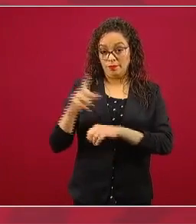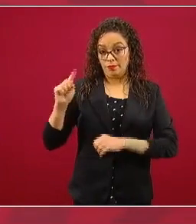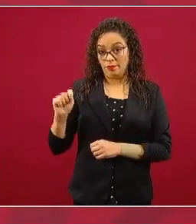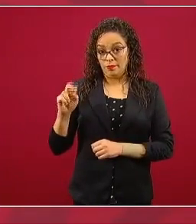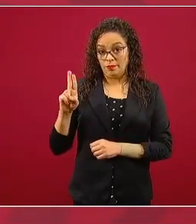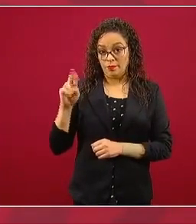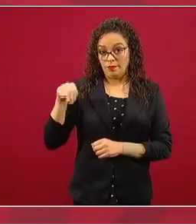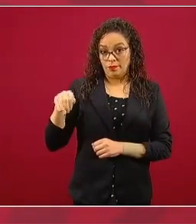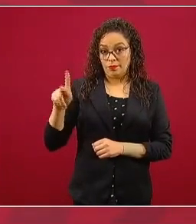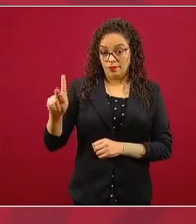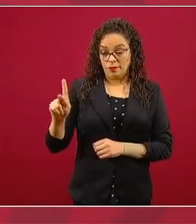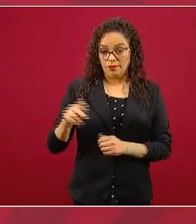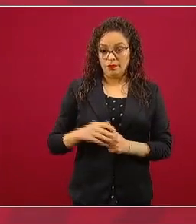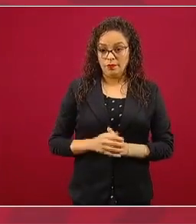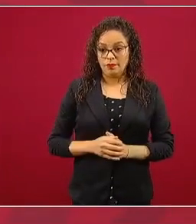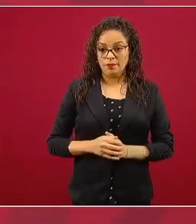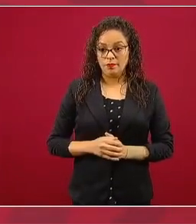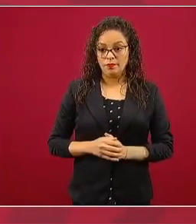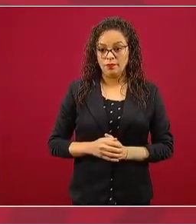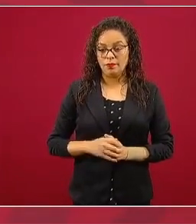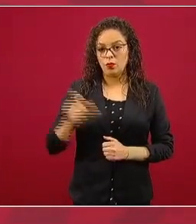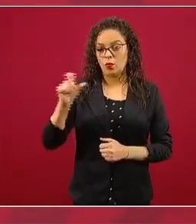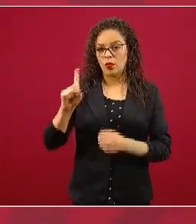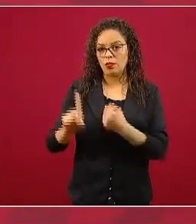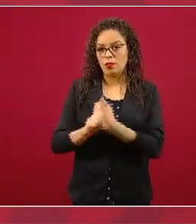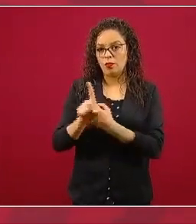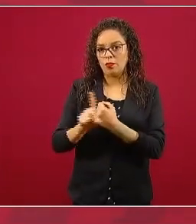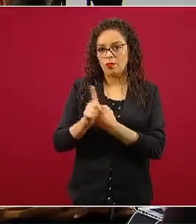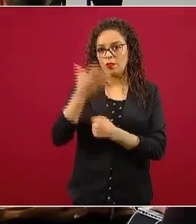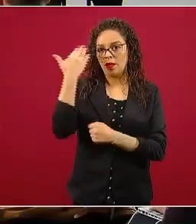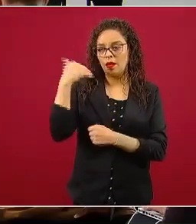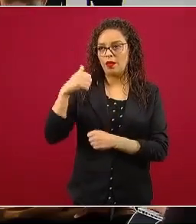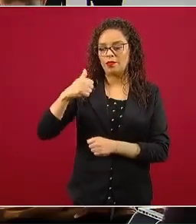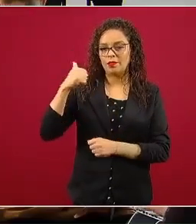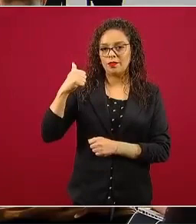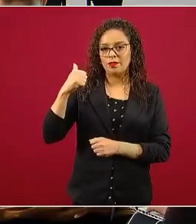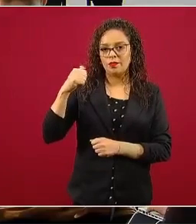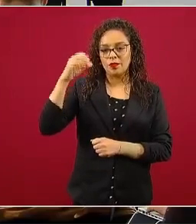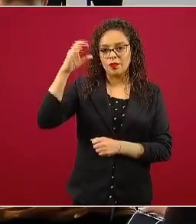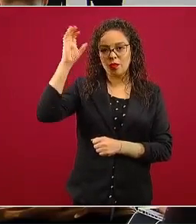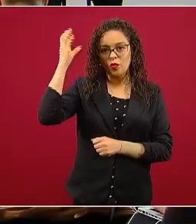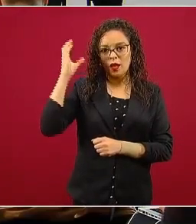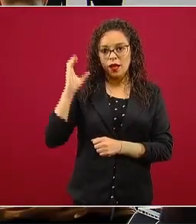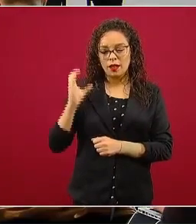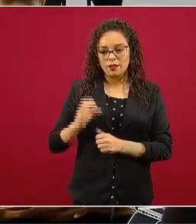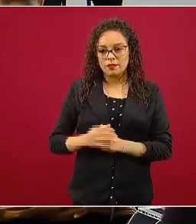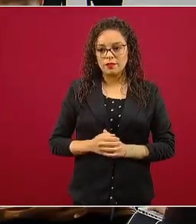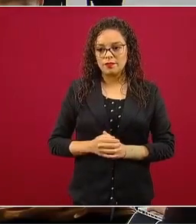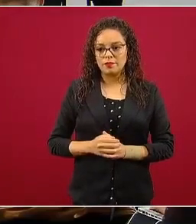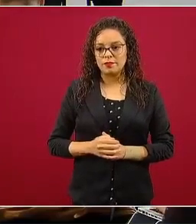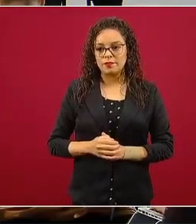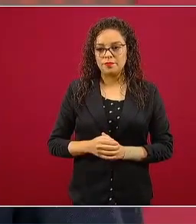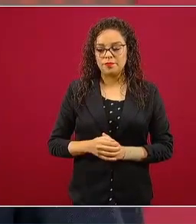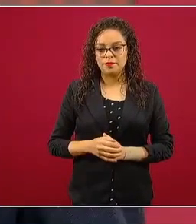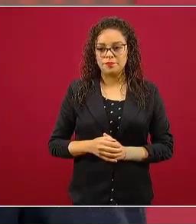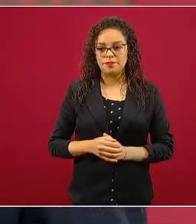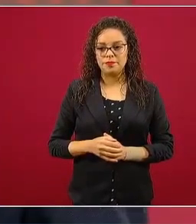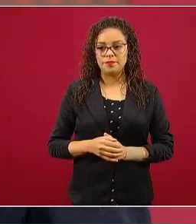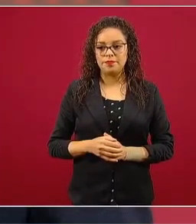la situación de Culiacán, la detención de un